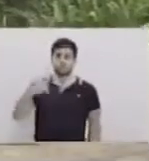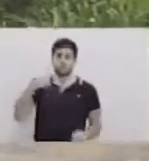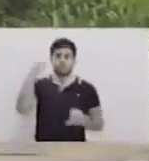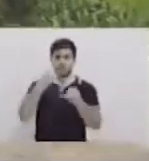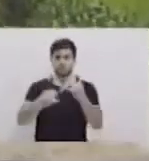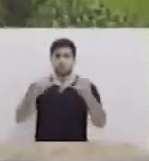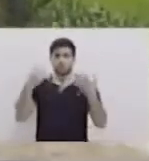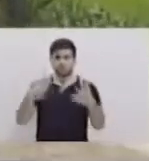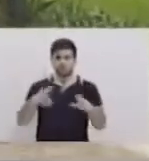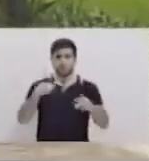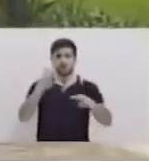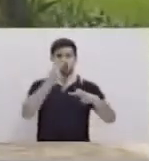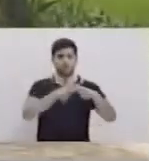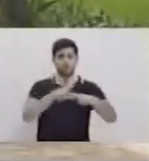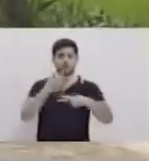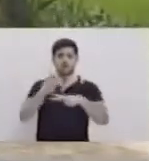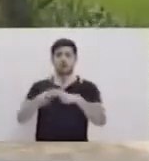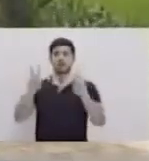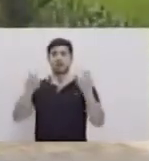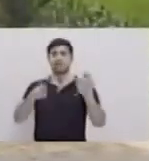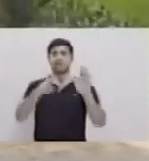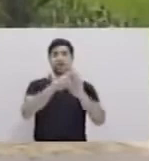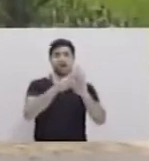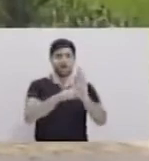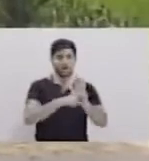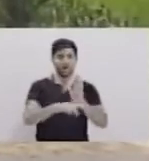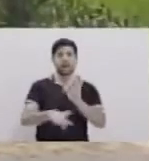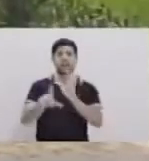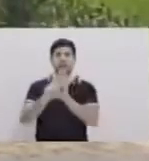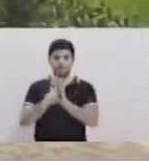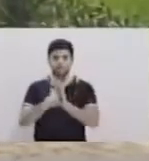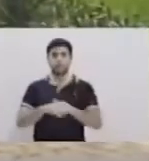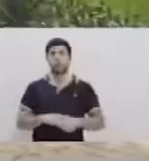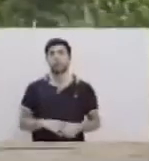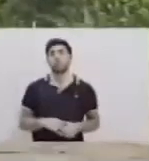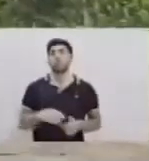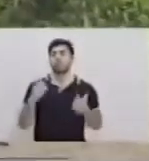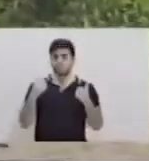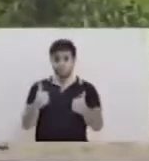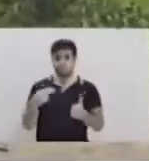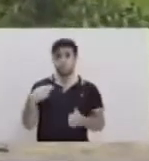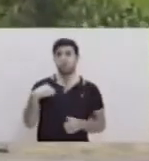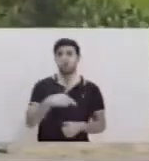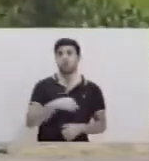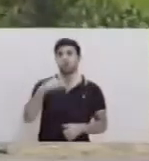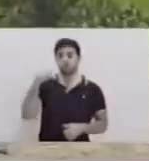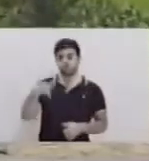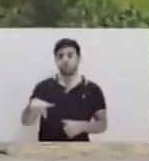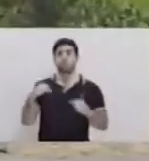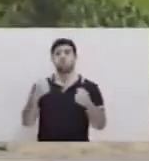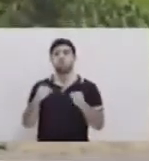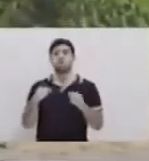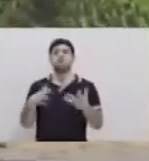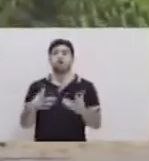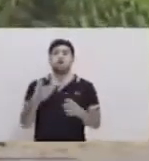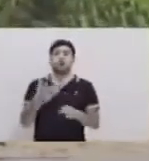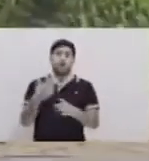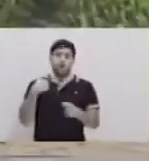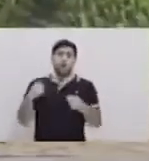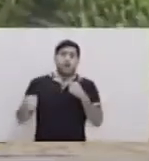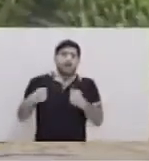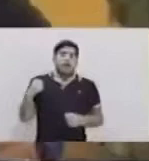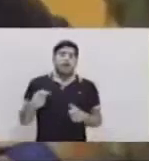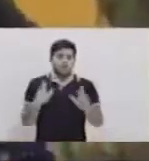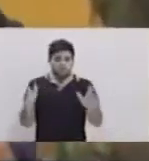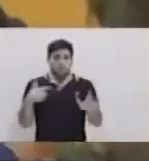con la actividad del totito mediante normas y reglas. Vamos a realizar una parte de